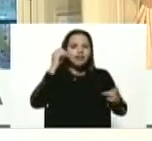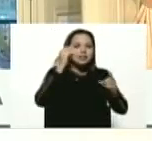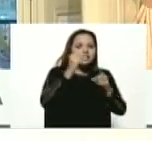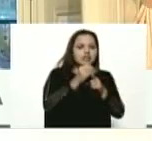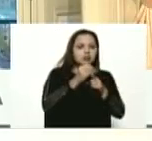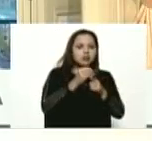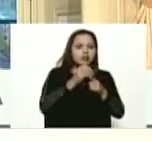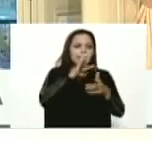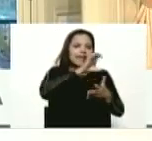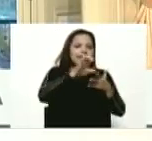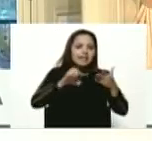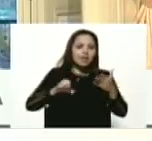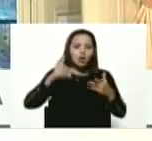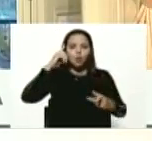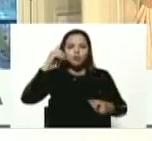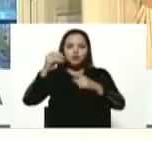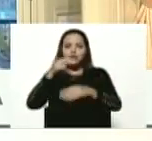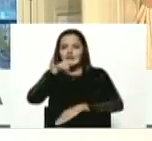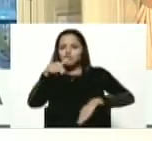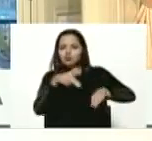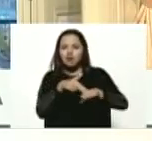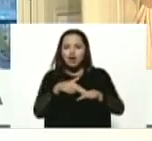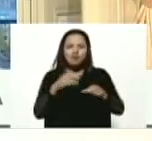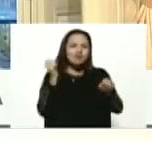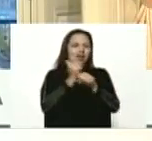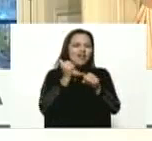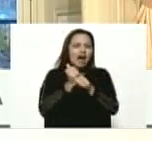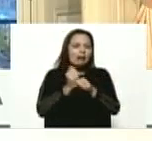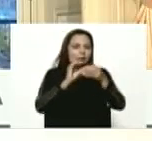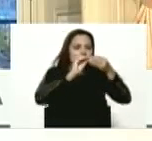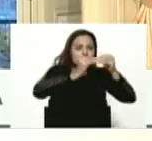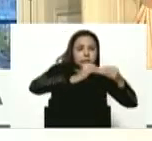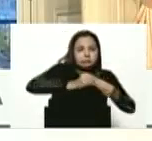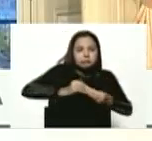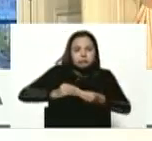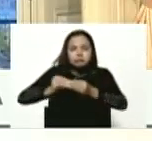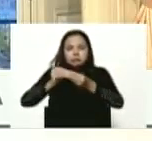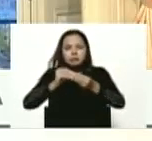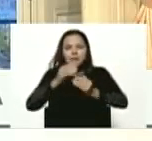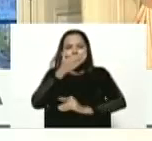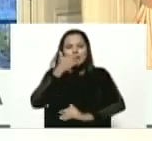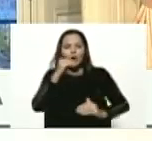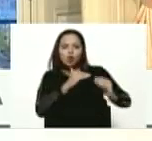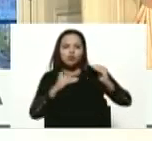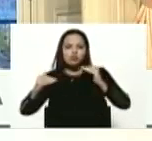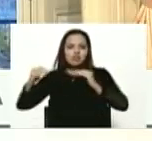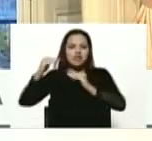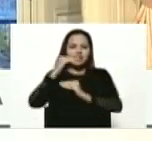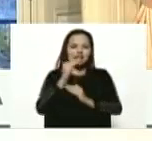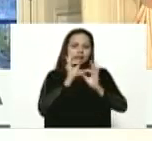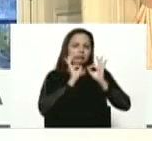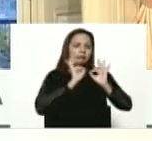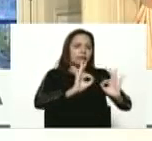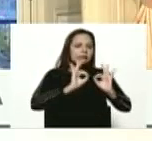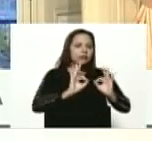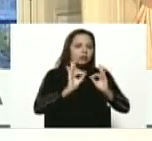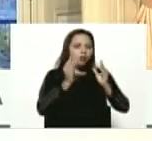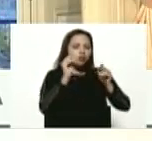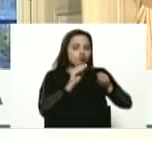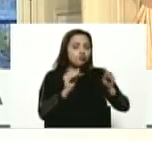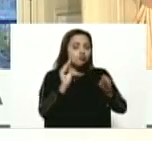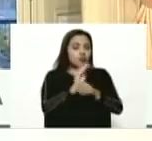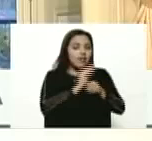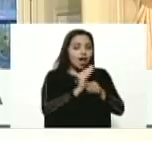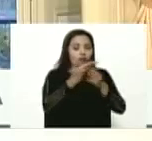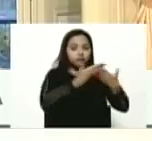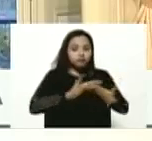en los objetivos nacionales. Así que es un trabajo metodológico del mayor nivel y rigurosidad académica,